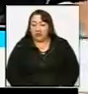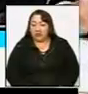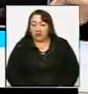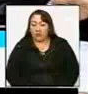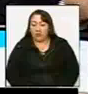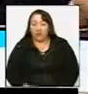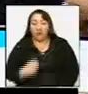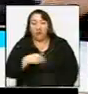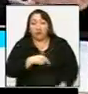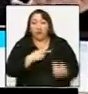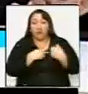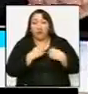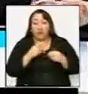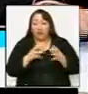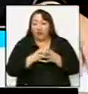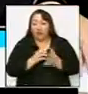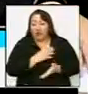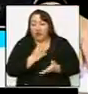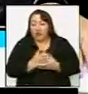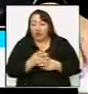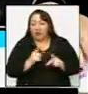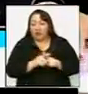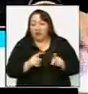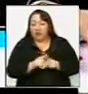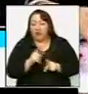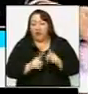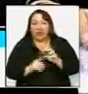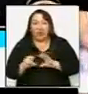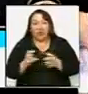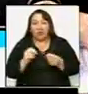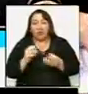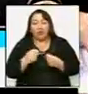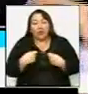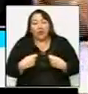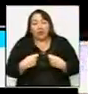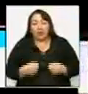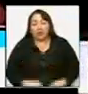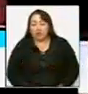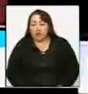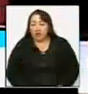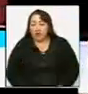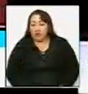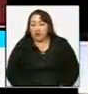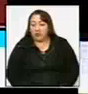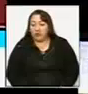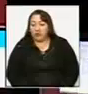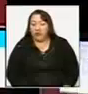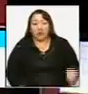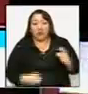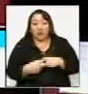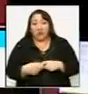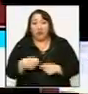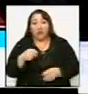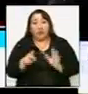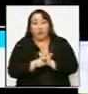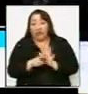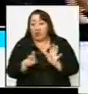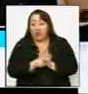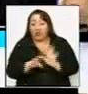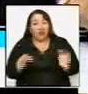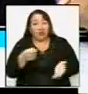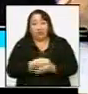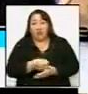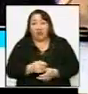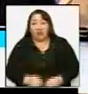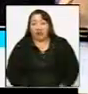política o de un ente del sistema, me parece un problema. También es algo que genera costo. Cuando uno se afilia voluntariamente y sin